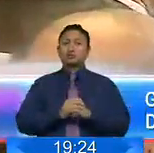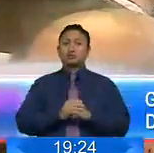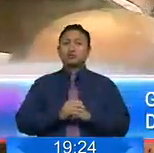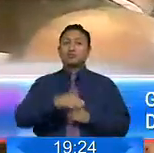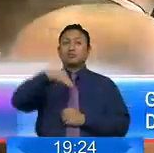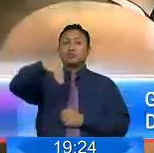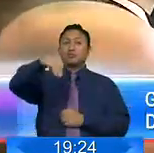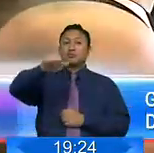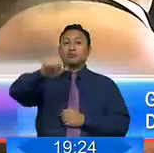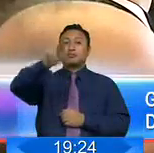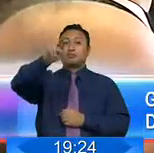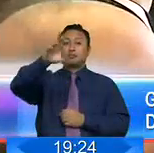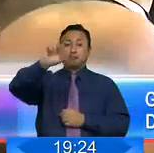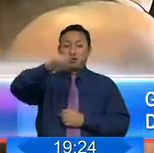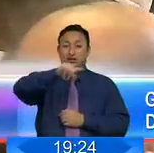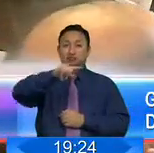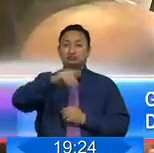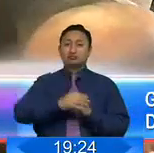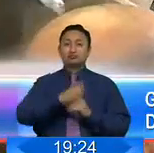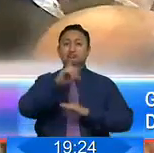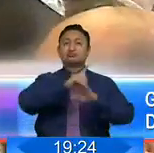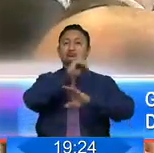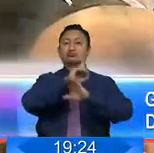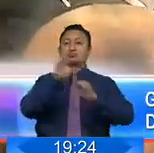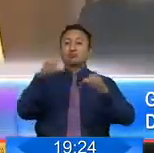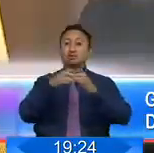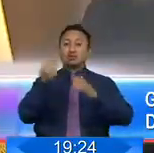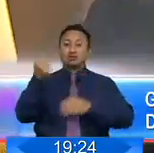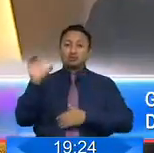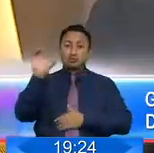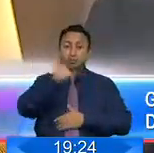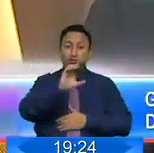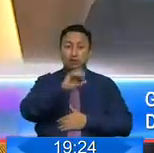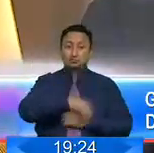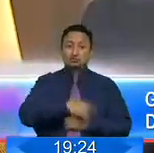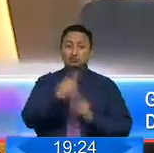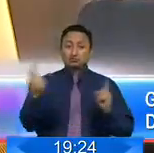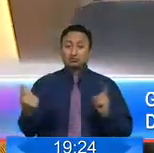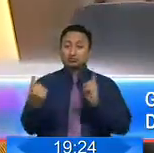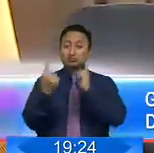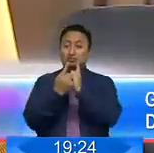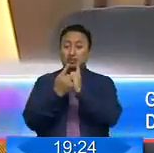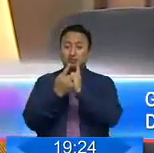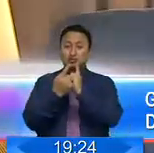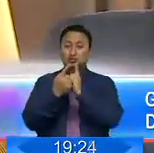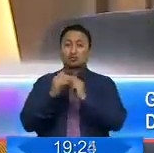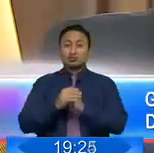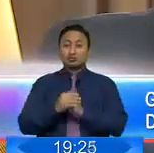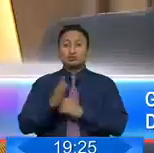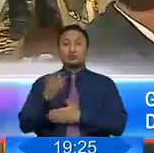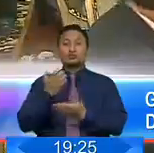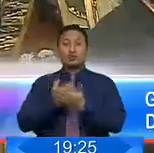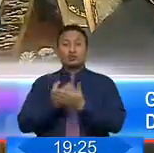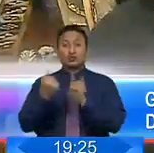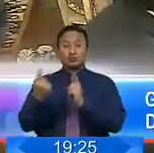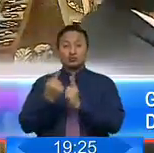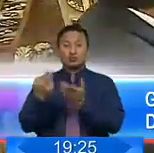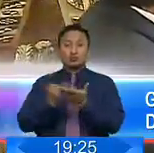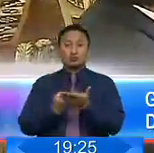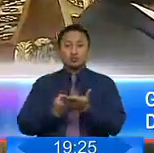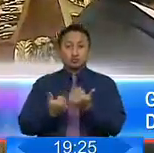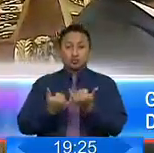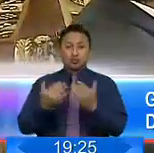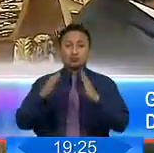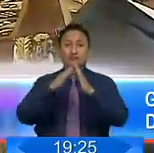grupo Ashmore y director del Comité de Inversiones, con quien el primer mandatario y parte de su frente económico se reunieron en